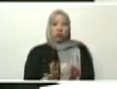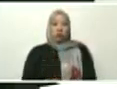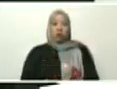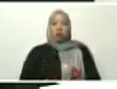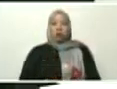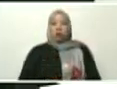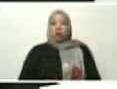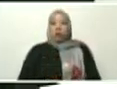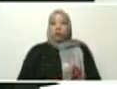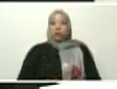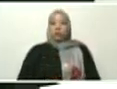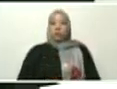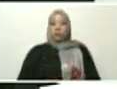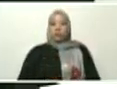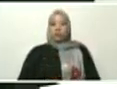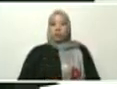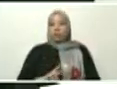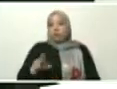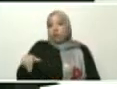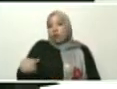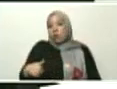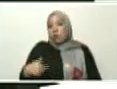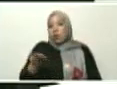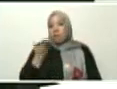Es nuestra madre, vale, es nuestra madre.